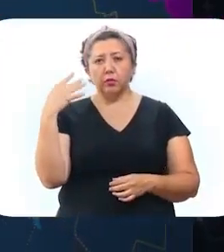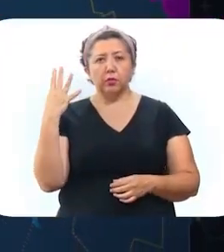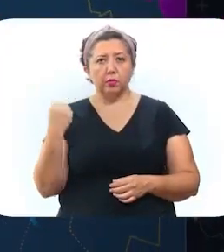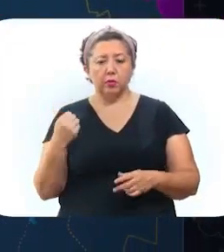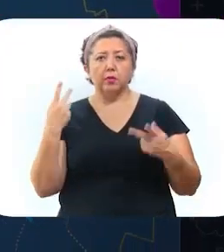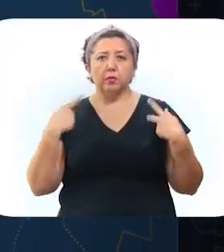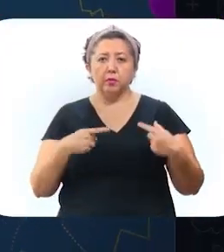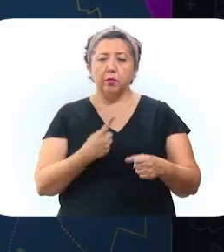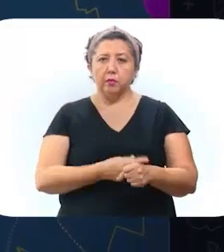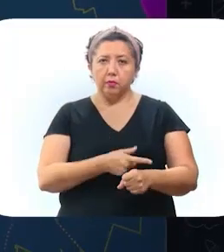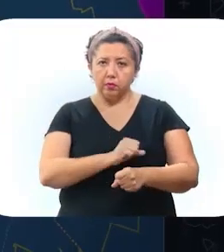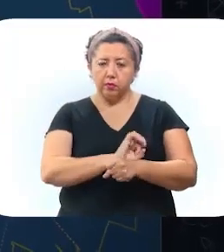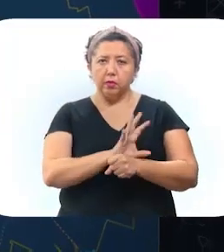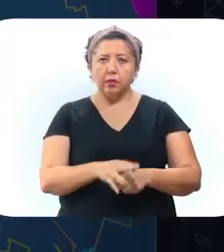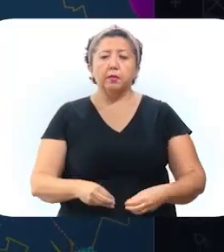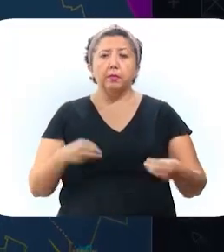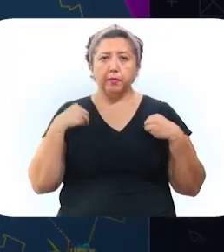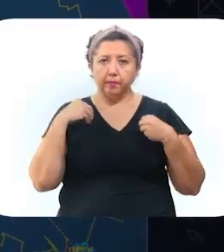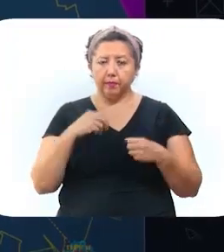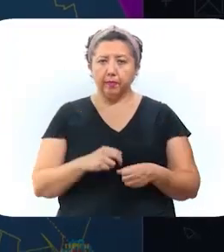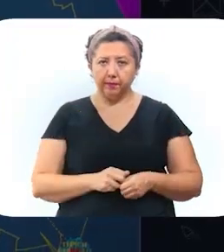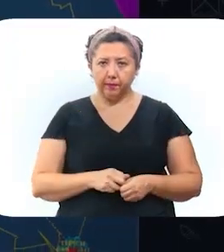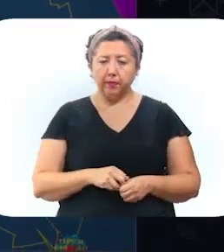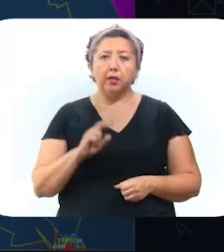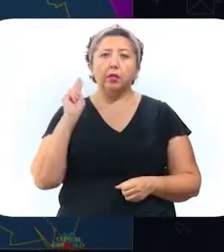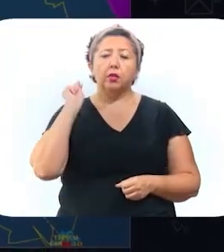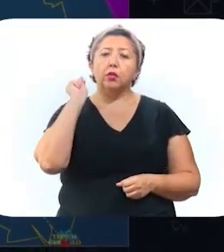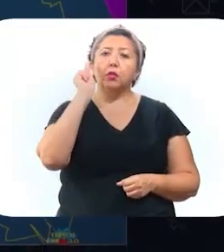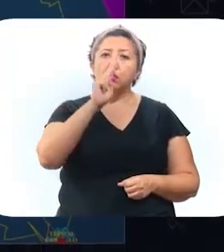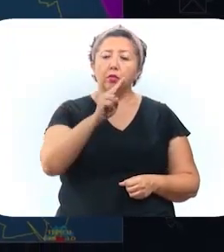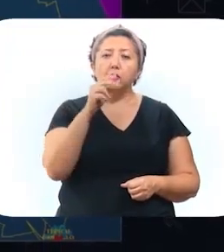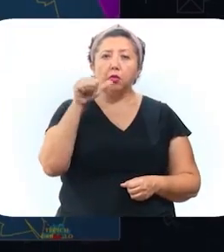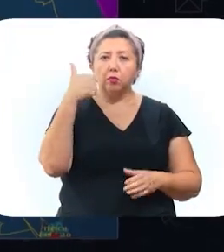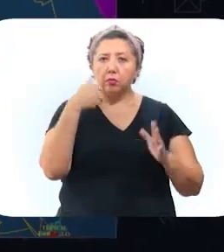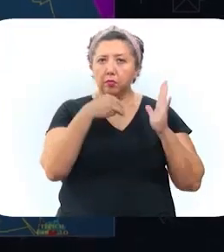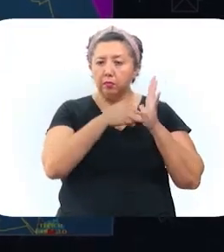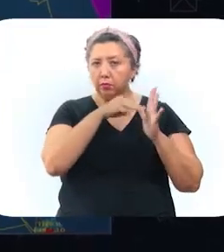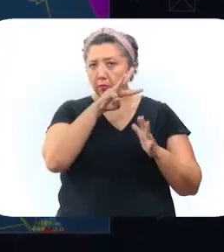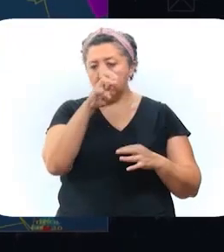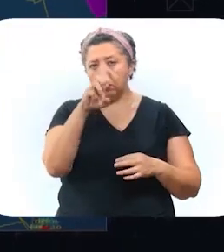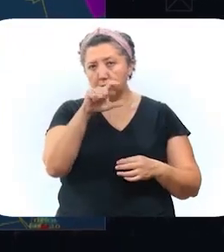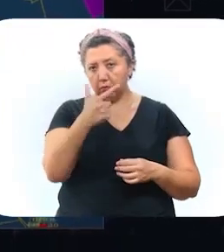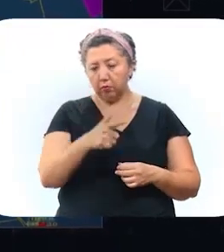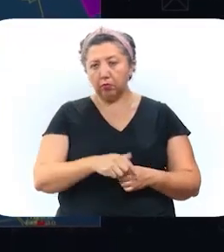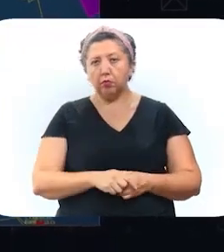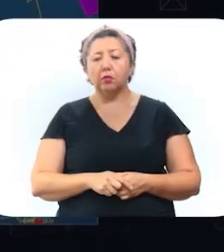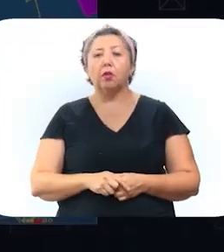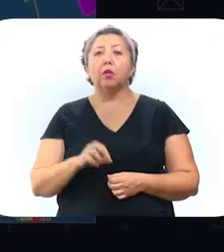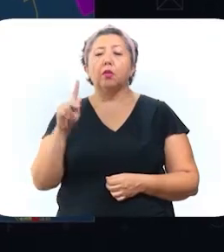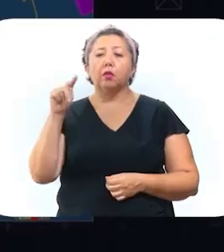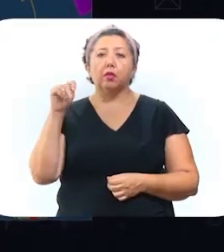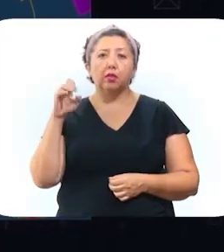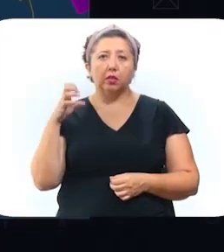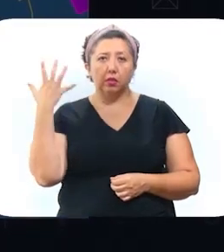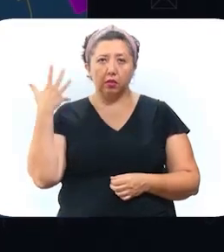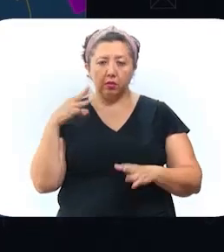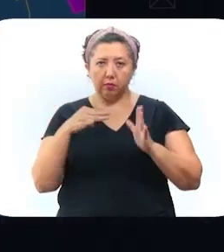43.259 personas contagiadas de coronavirus que viven. En la zona norte, 11.312. En la zona